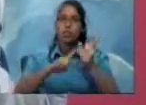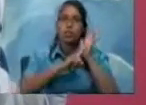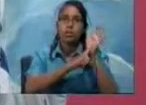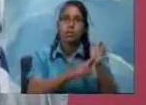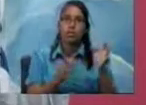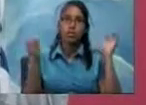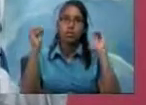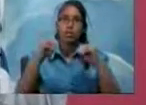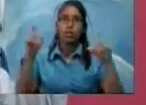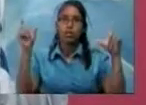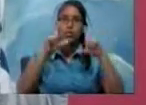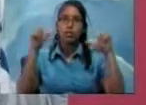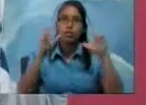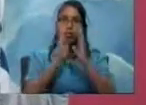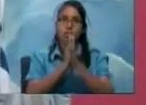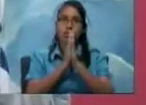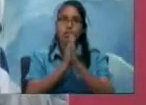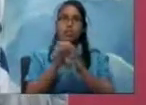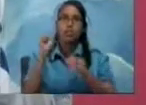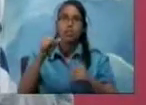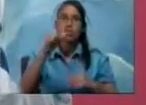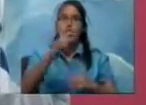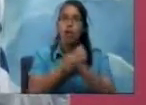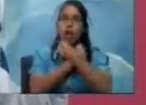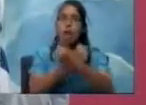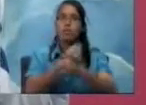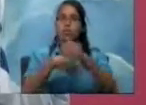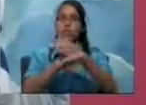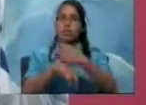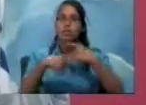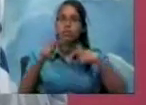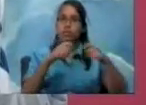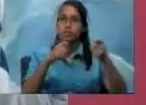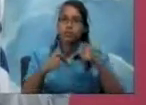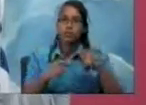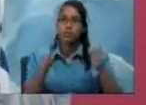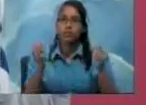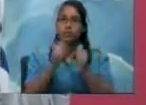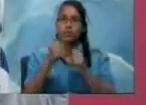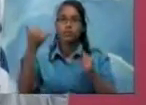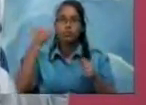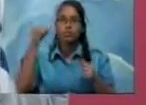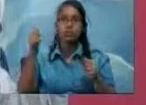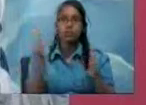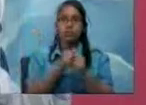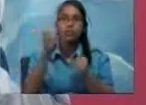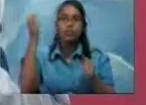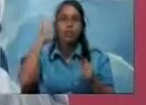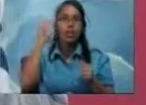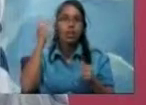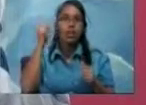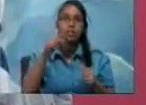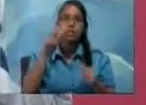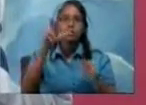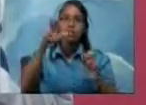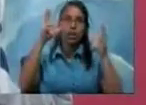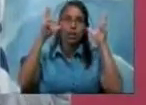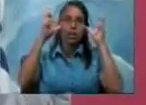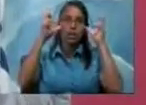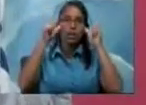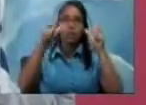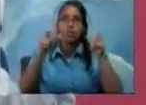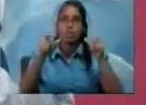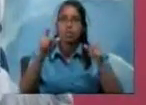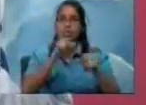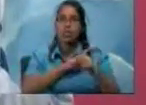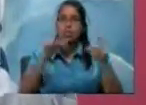matutino si usted Ama al Señor usted sale para la bodega y usted conecta el telefonito con la emisora y allí escucha el programa